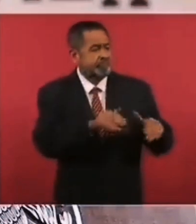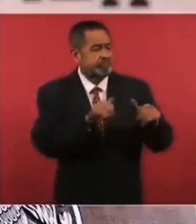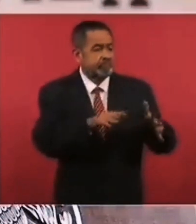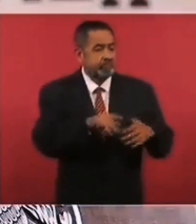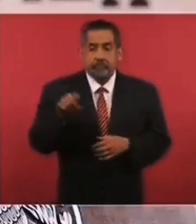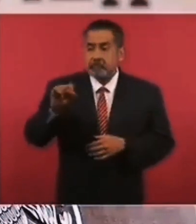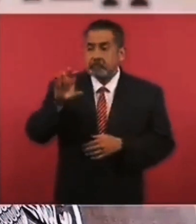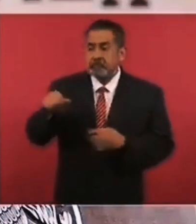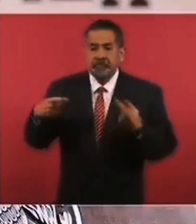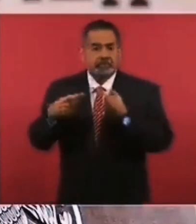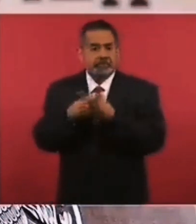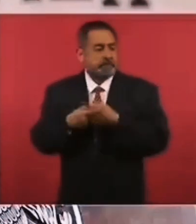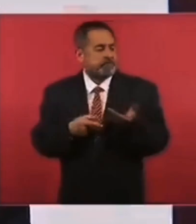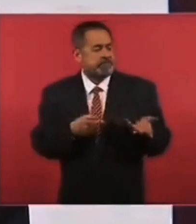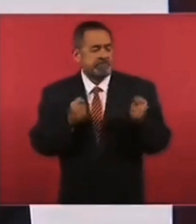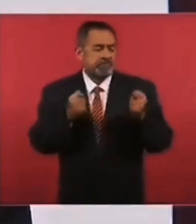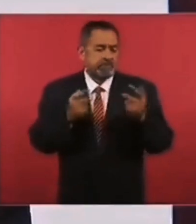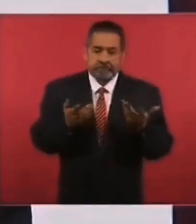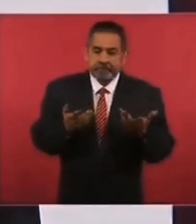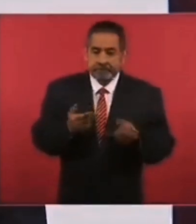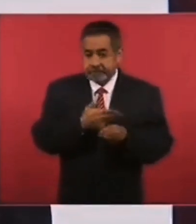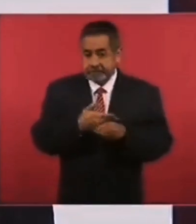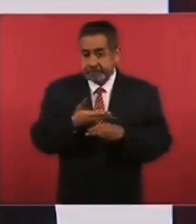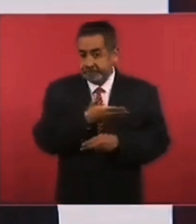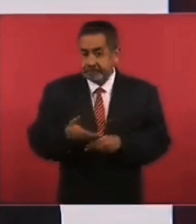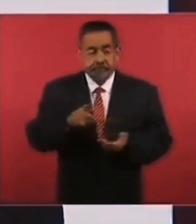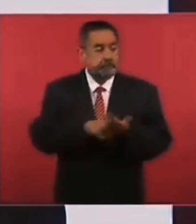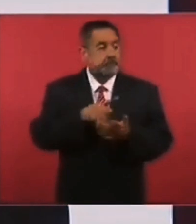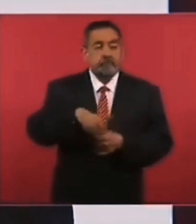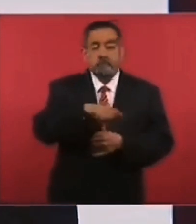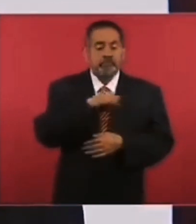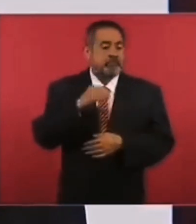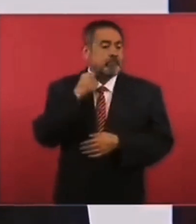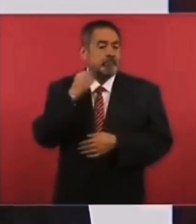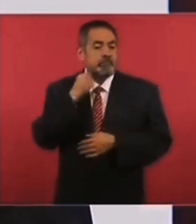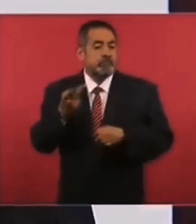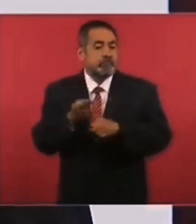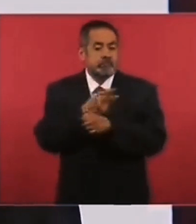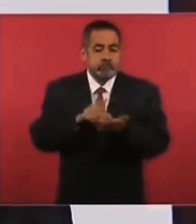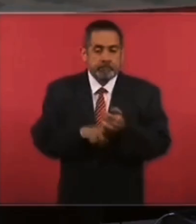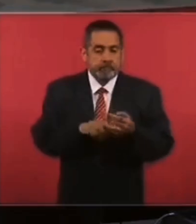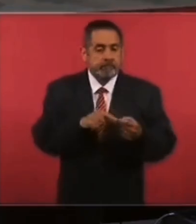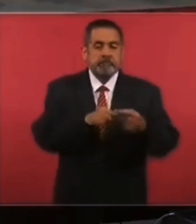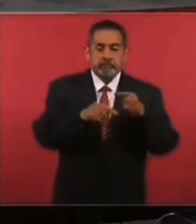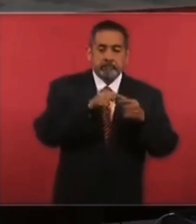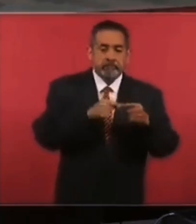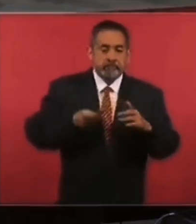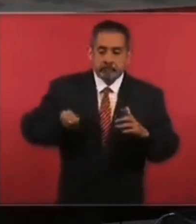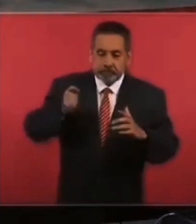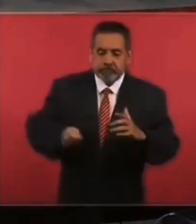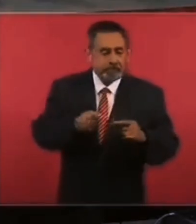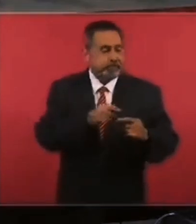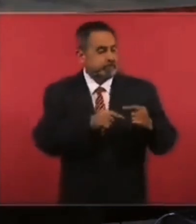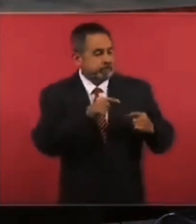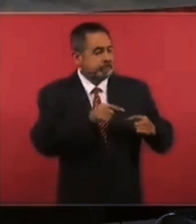Suprema Corte de Justicia de la Nación. Hasta el momento, los abogados hacendarios han logrado revertir sus determinaciones,